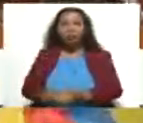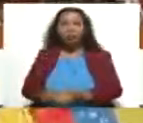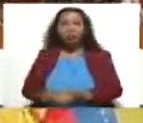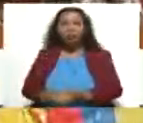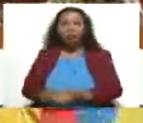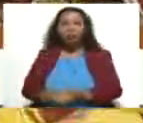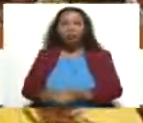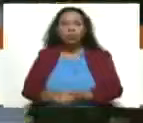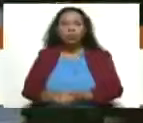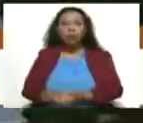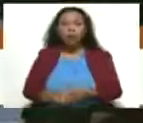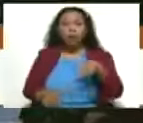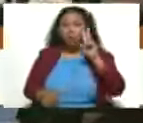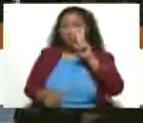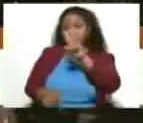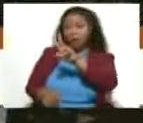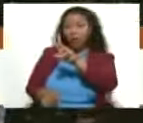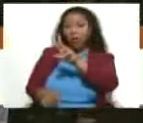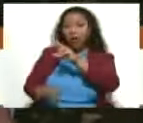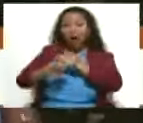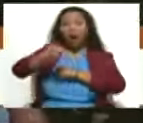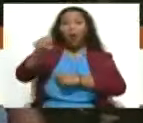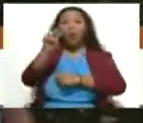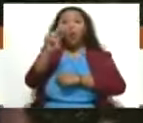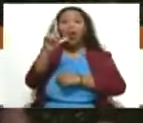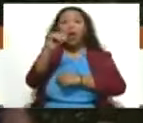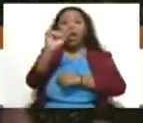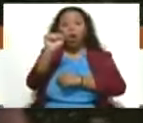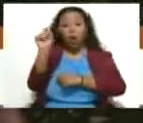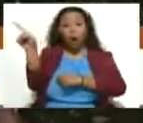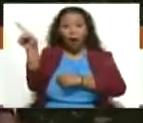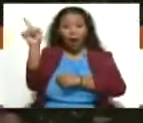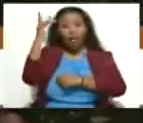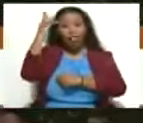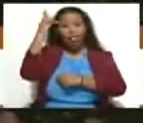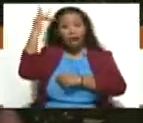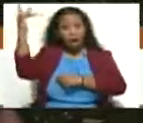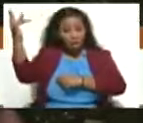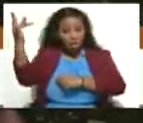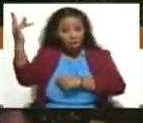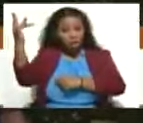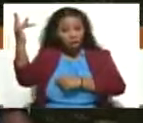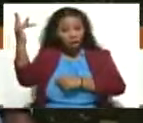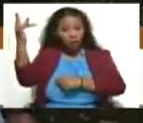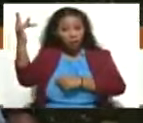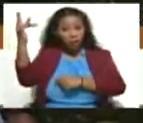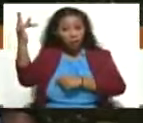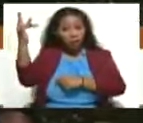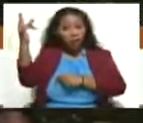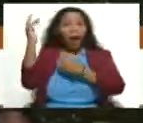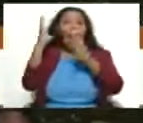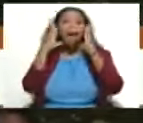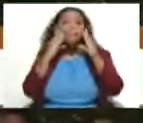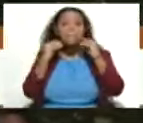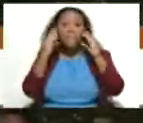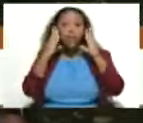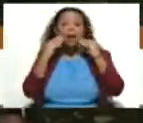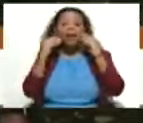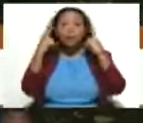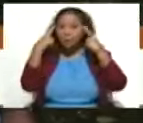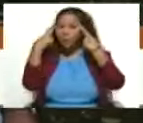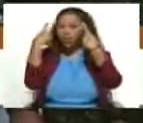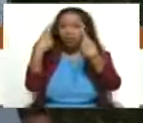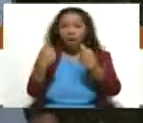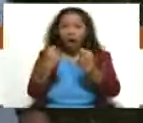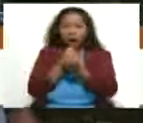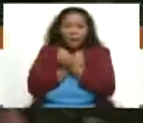Y cuando escuchamos a Julio, con su sabiduría, con su experiencia, con su